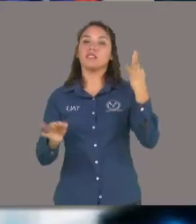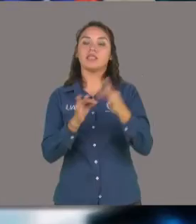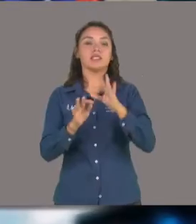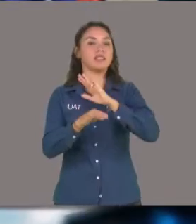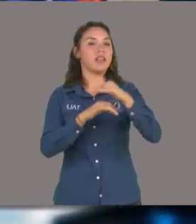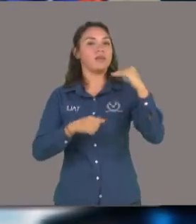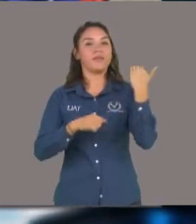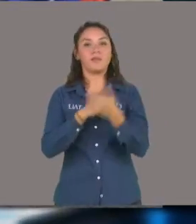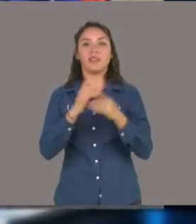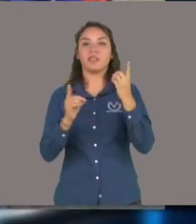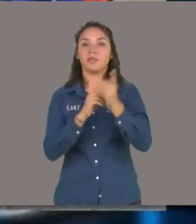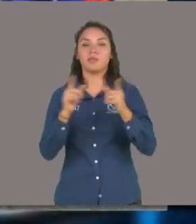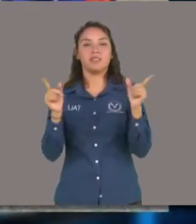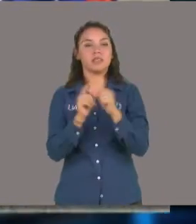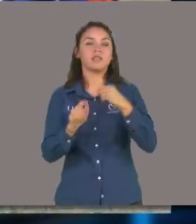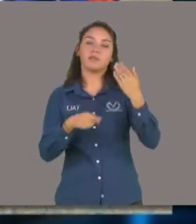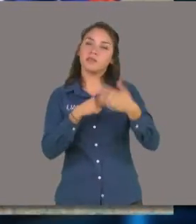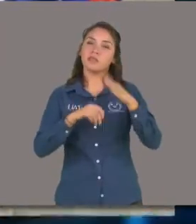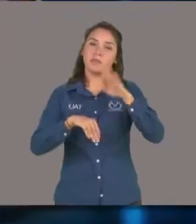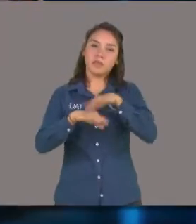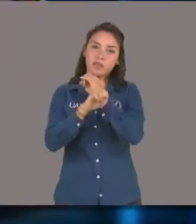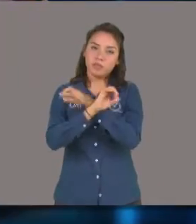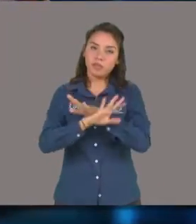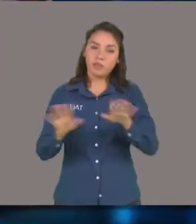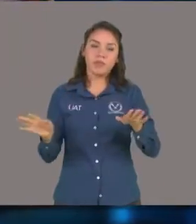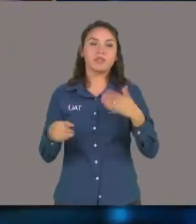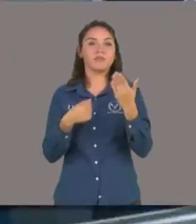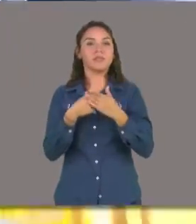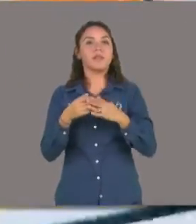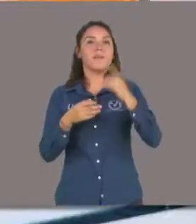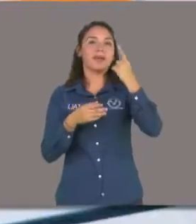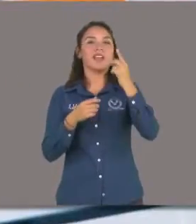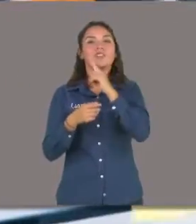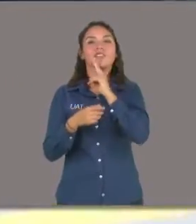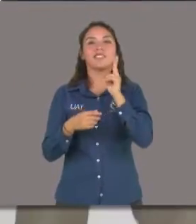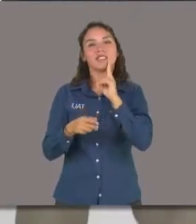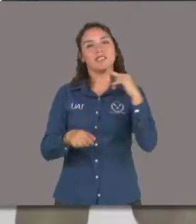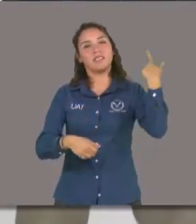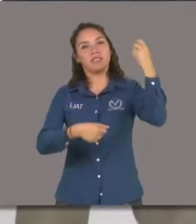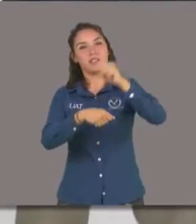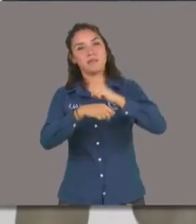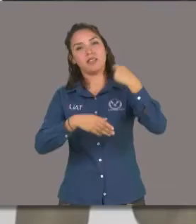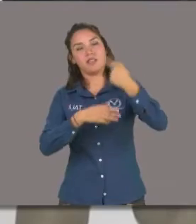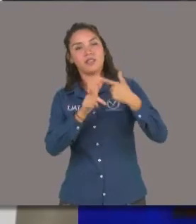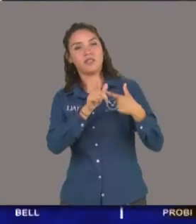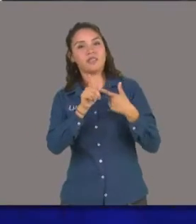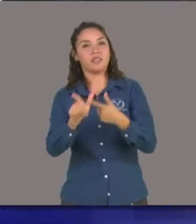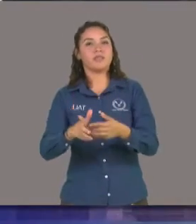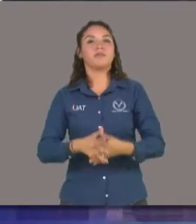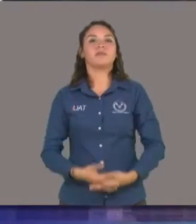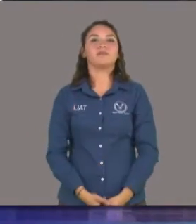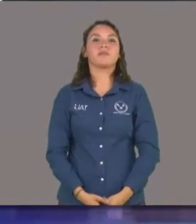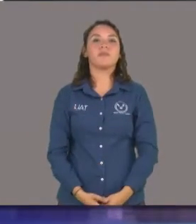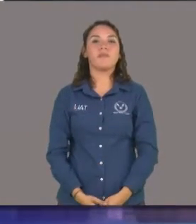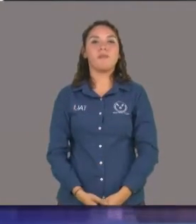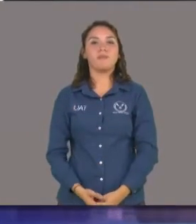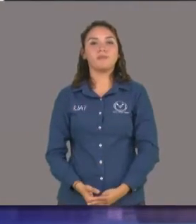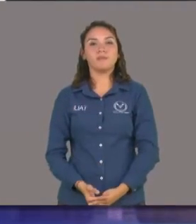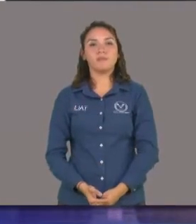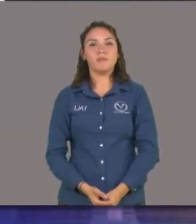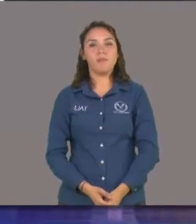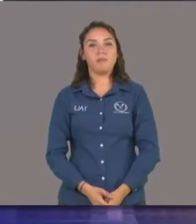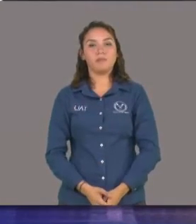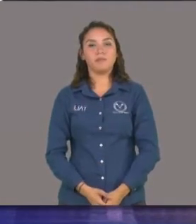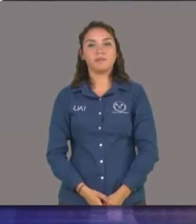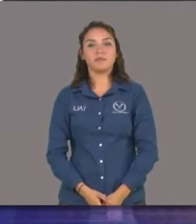equipo que nunca se rinde como los Broncos. Saludos para sus integrantes. A tambor batiente concluimos esta edición hay mucho